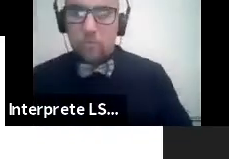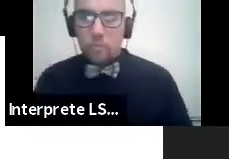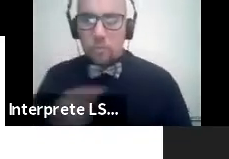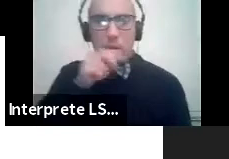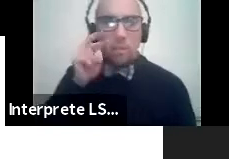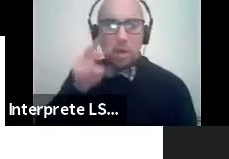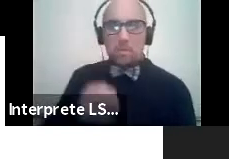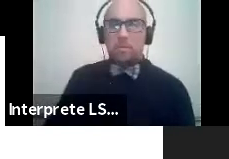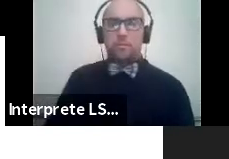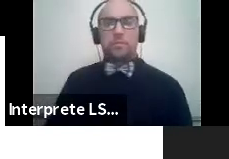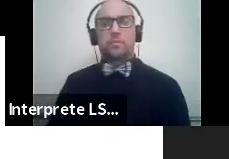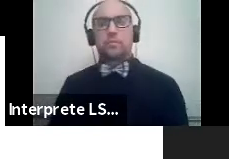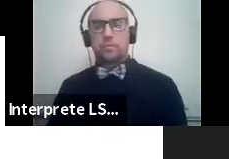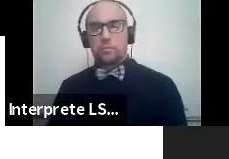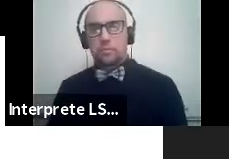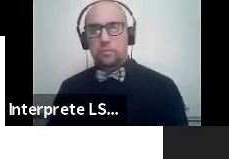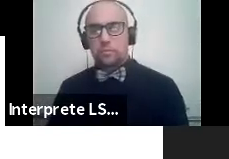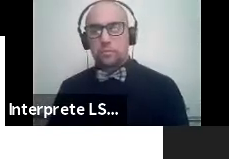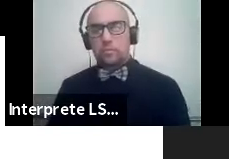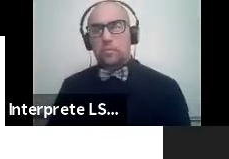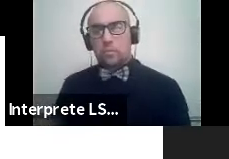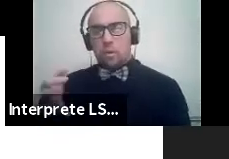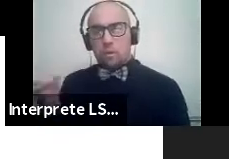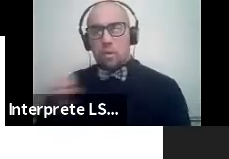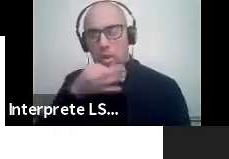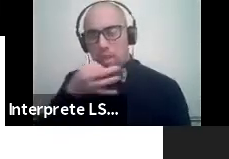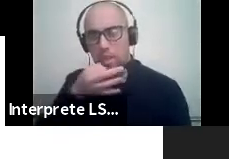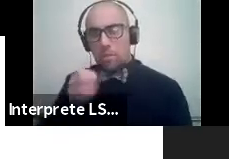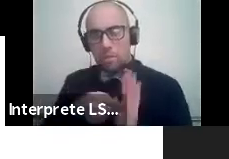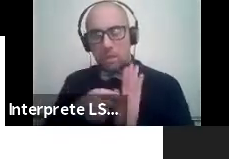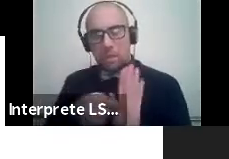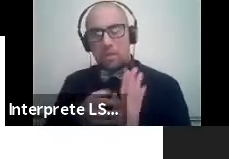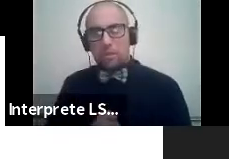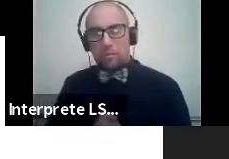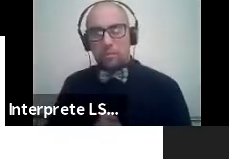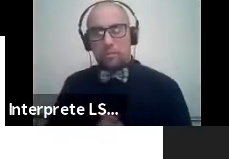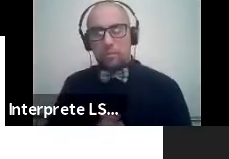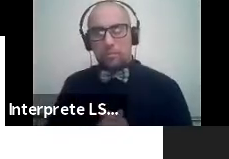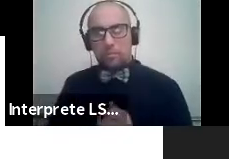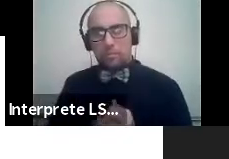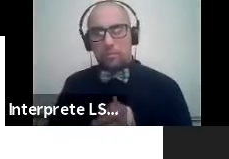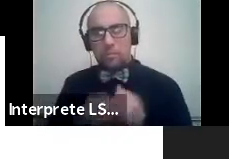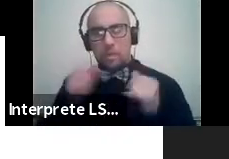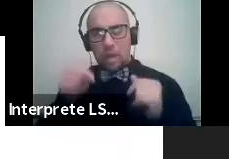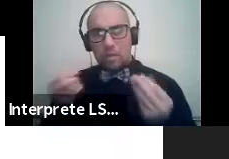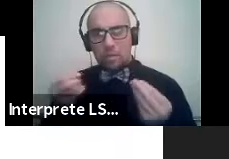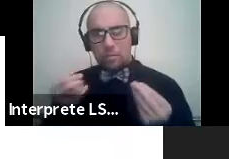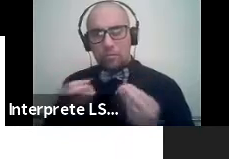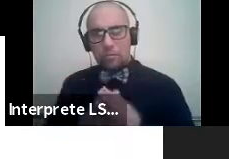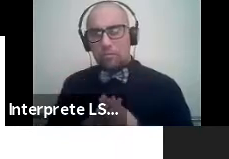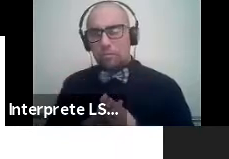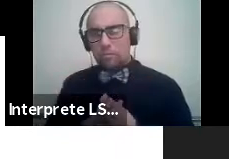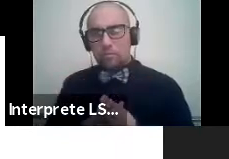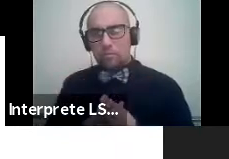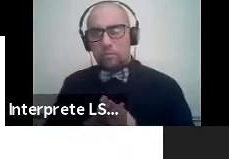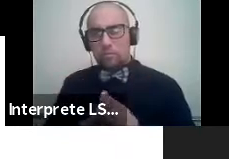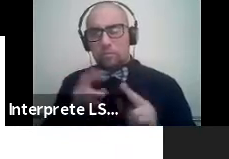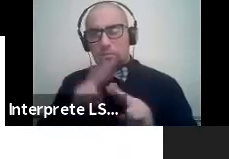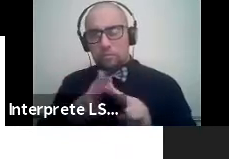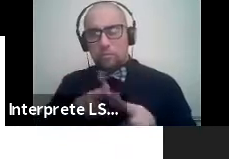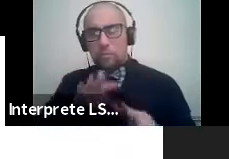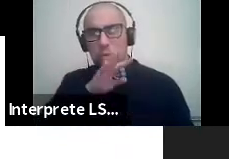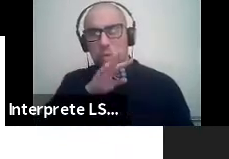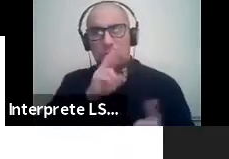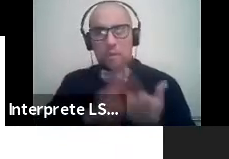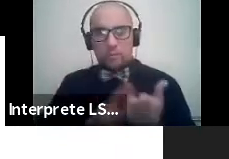que, como se describía en la presentación anterior, para que esto tuviese utilidad real